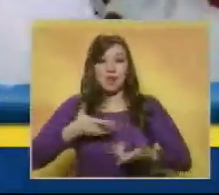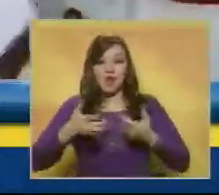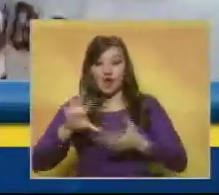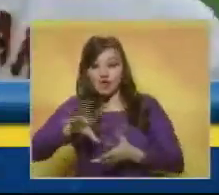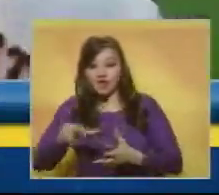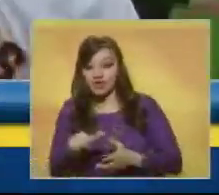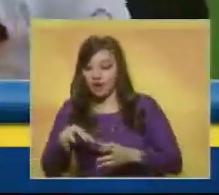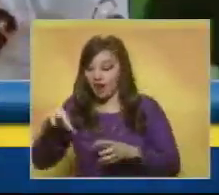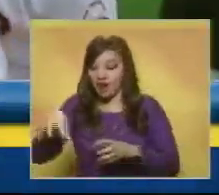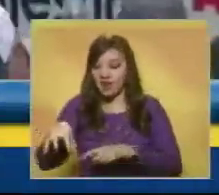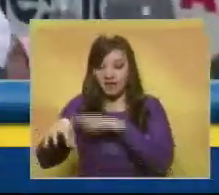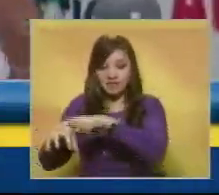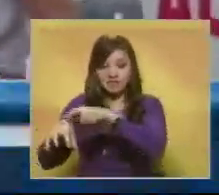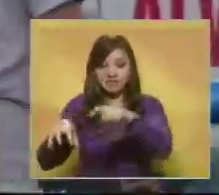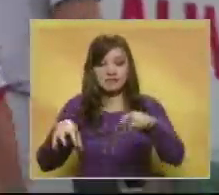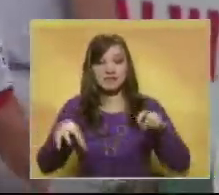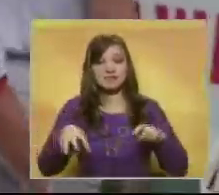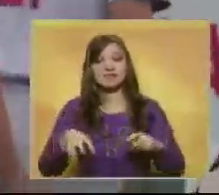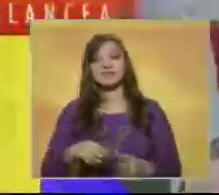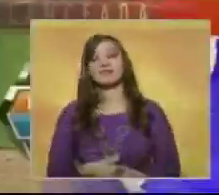franquicia en poder de Barry Bonds.